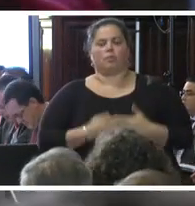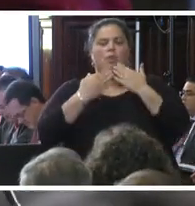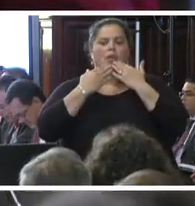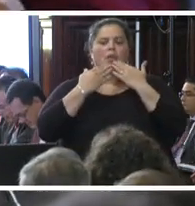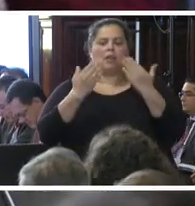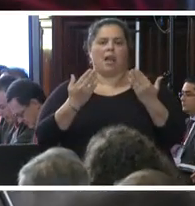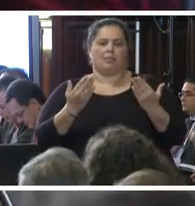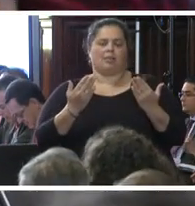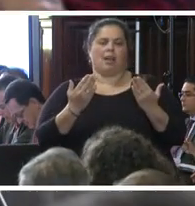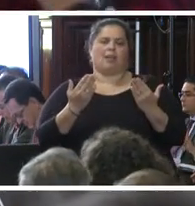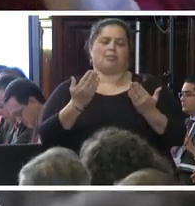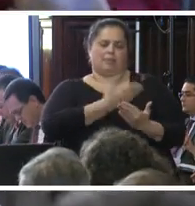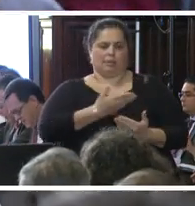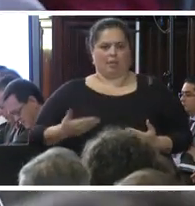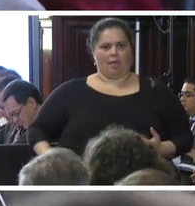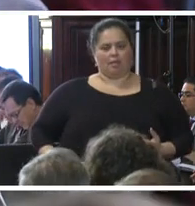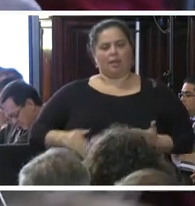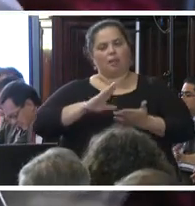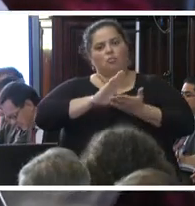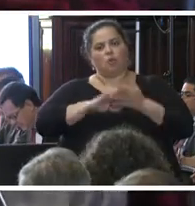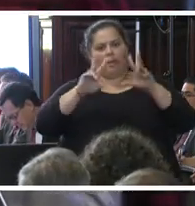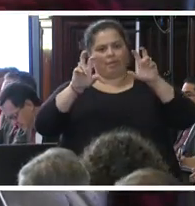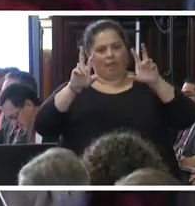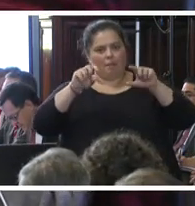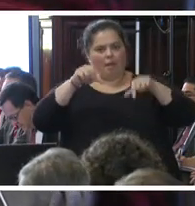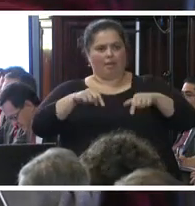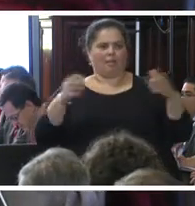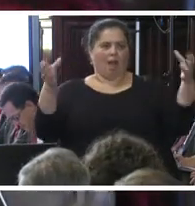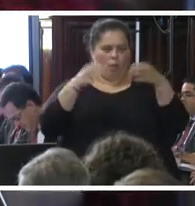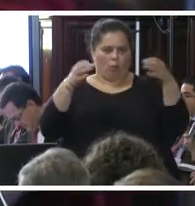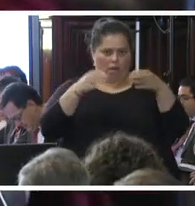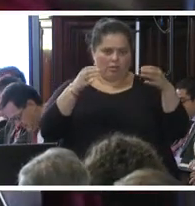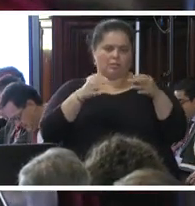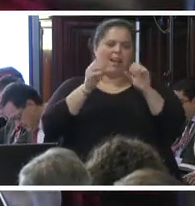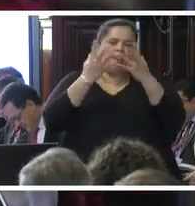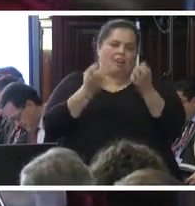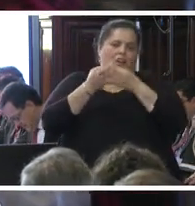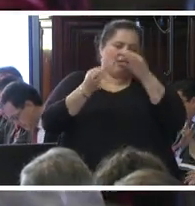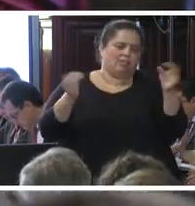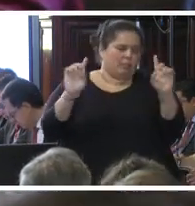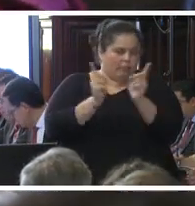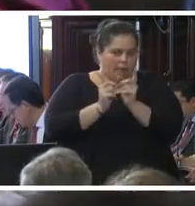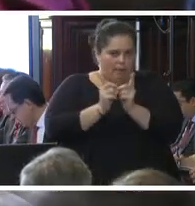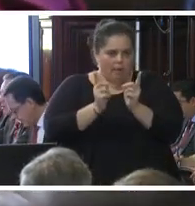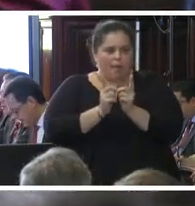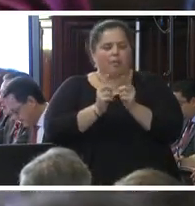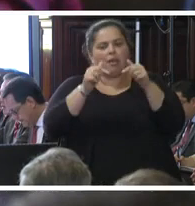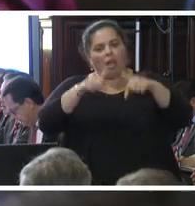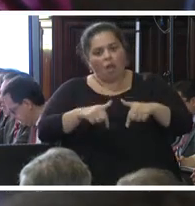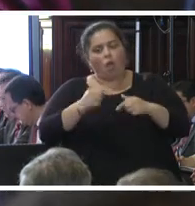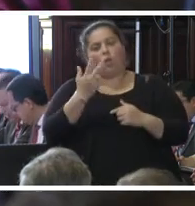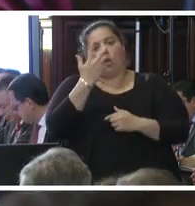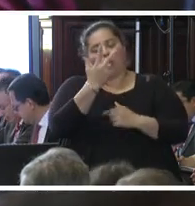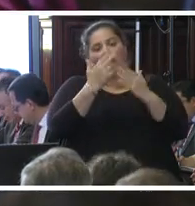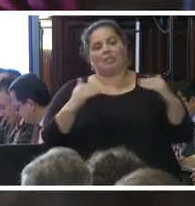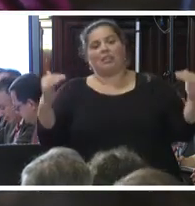Presidenta. Sobre el tema de la presente audiencia, me permito señalar muy brevemente que hoy los tres niveles